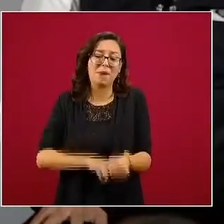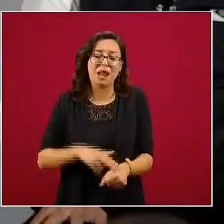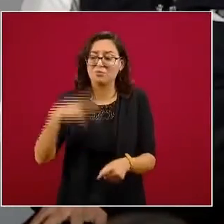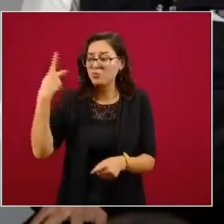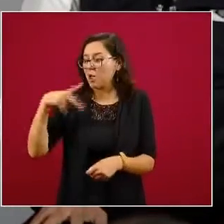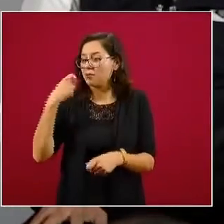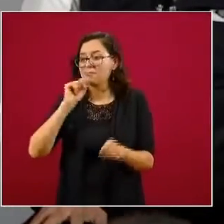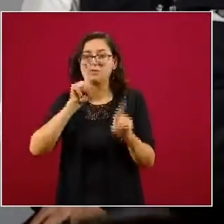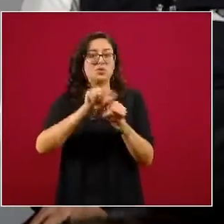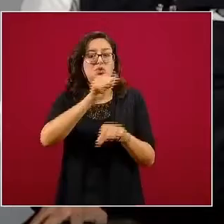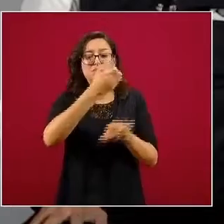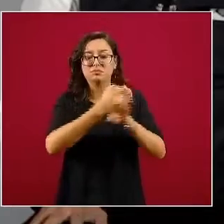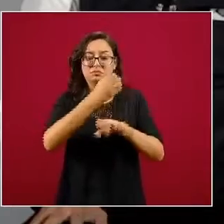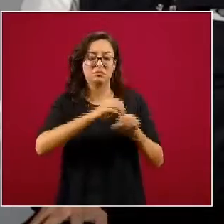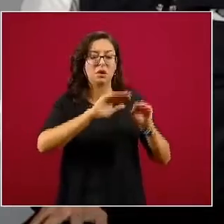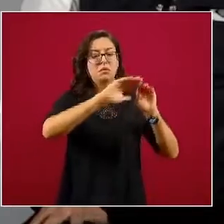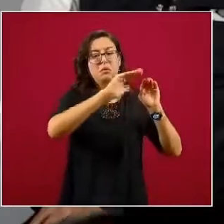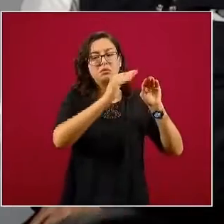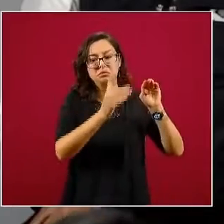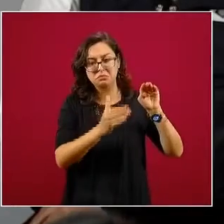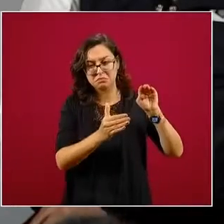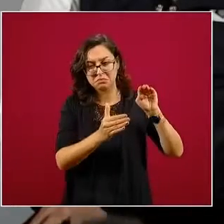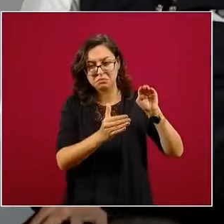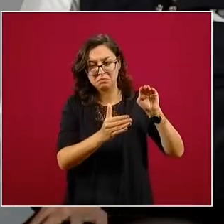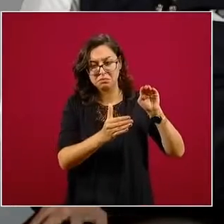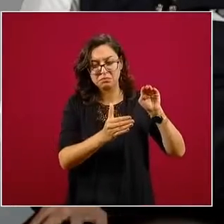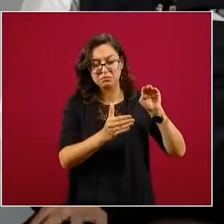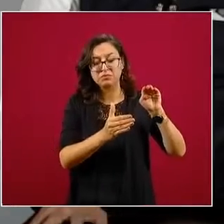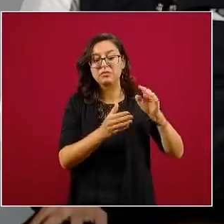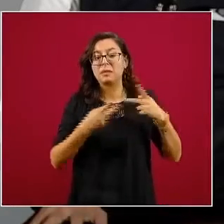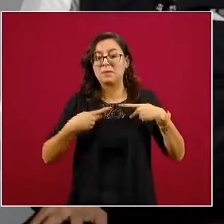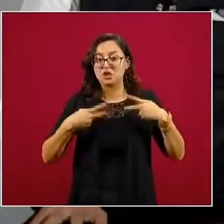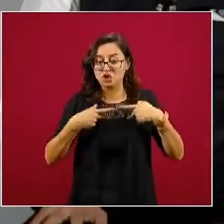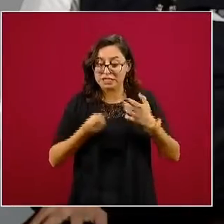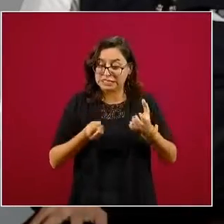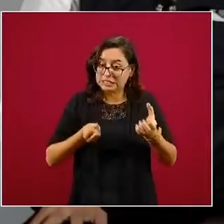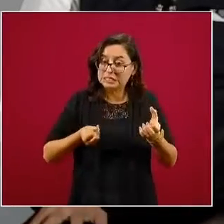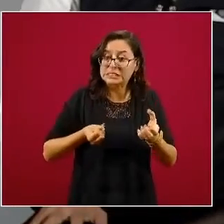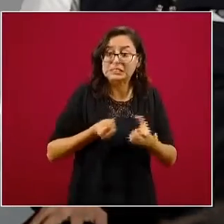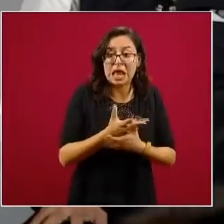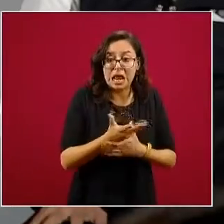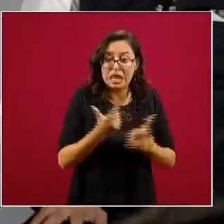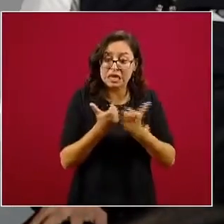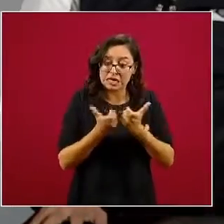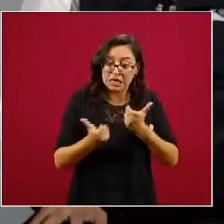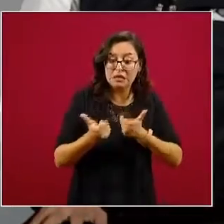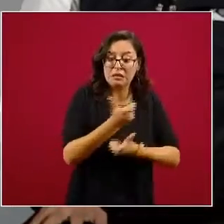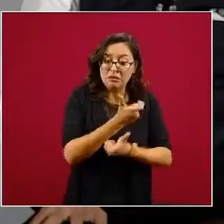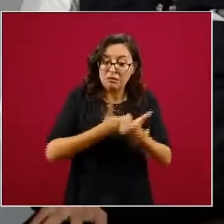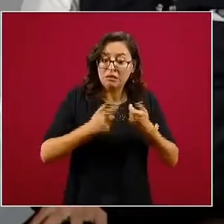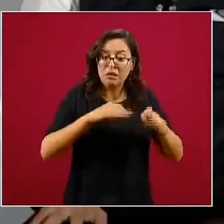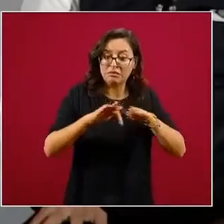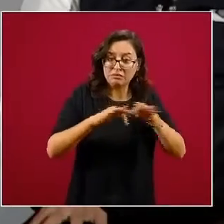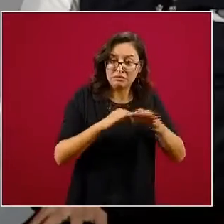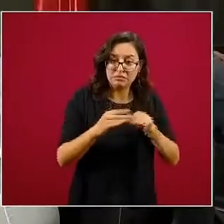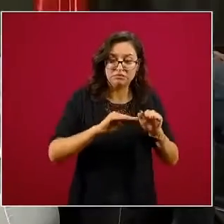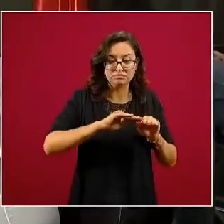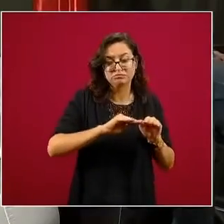epidemiología, de repente quisiera encontrar un gran problema en una discrepancia de